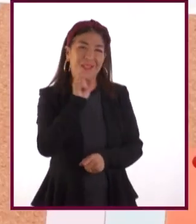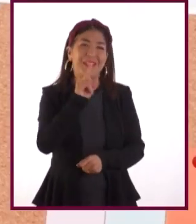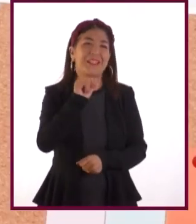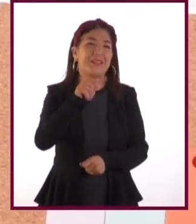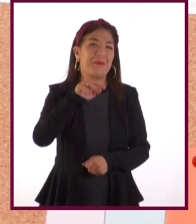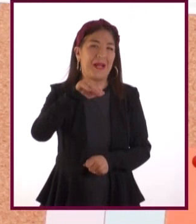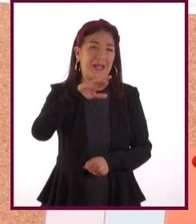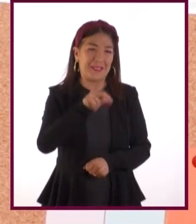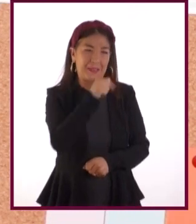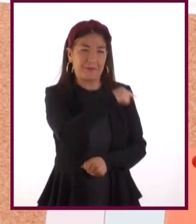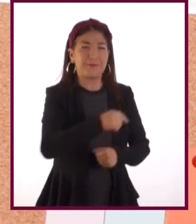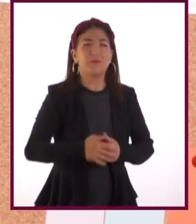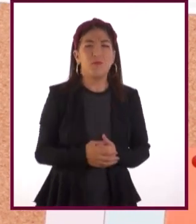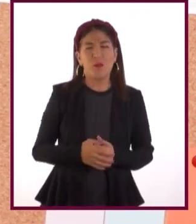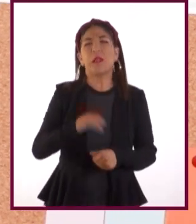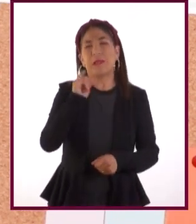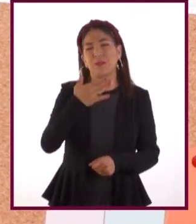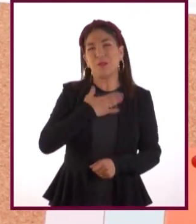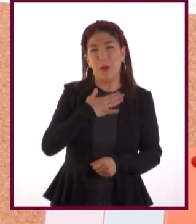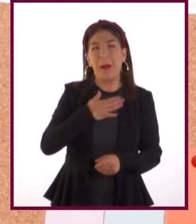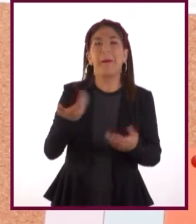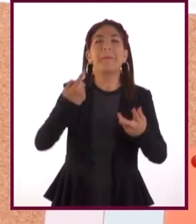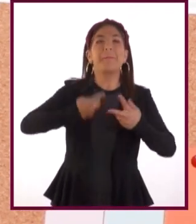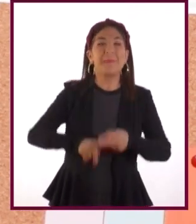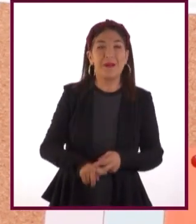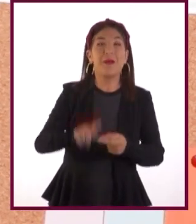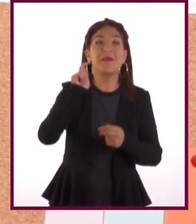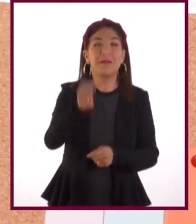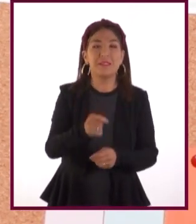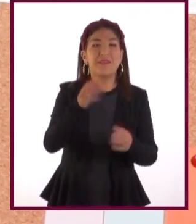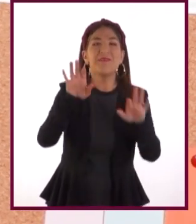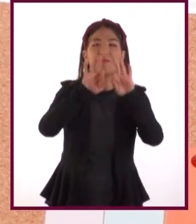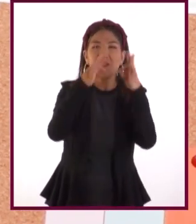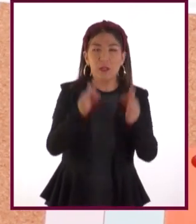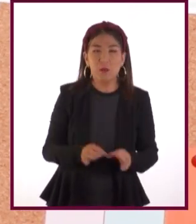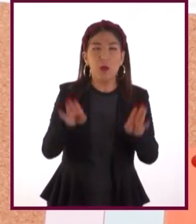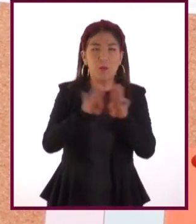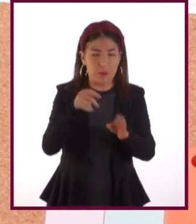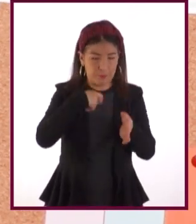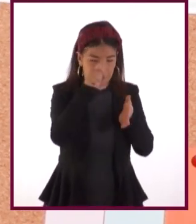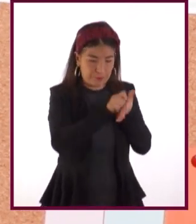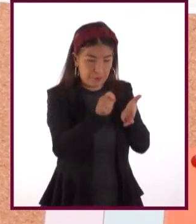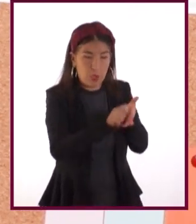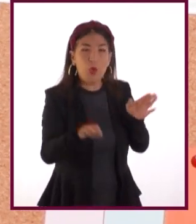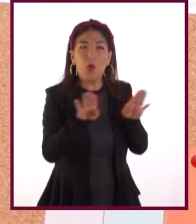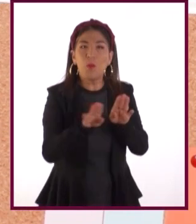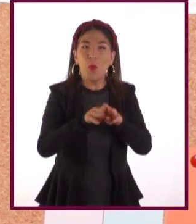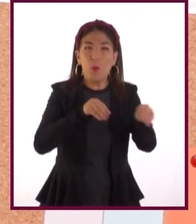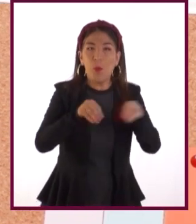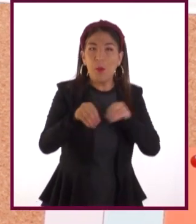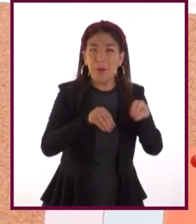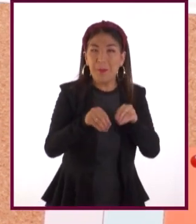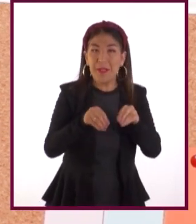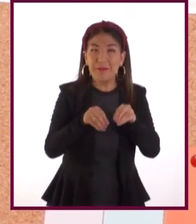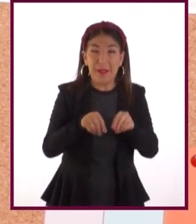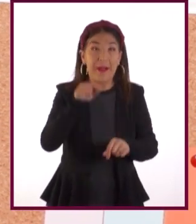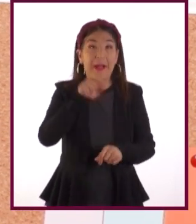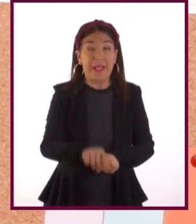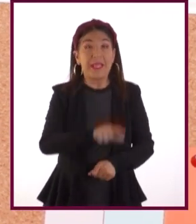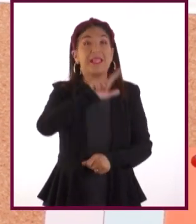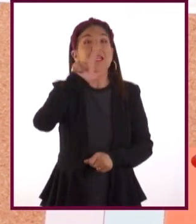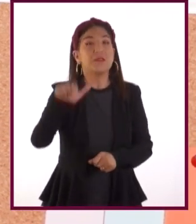tú? Me parece muy bien. Lo que haré será crear una figura y escribiré cada uno de los movimientos que haga para llegar a